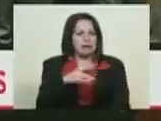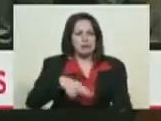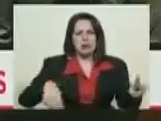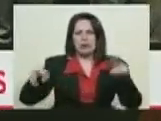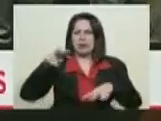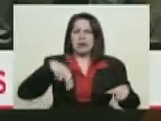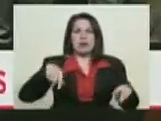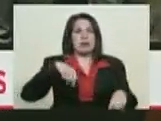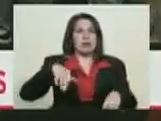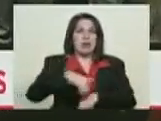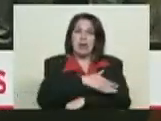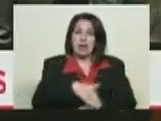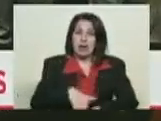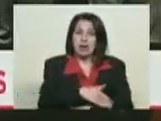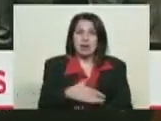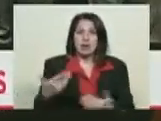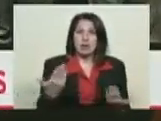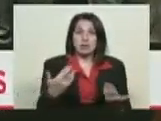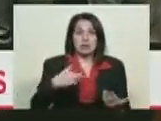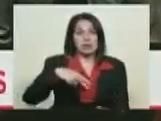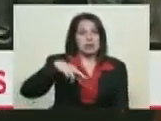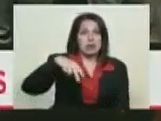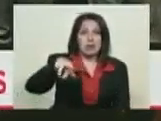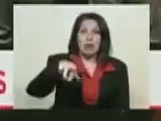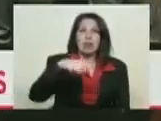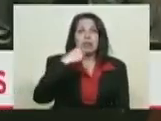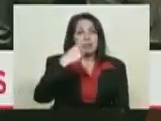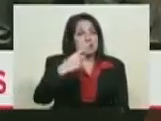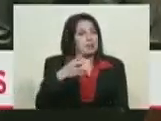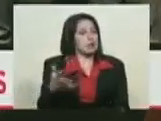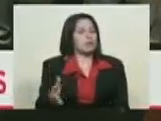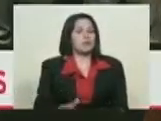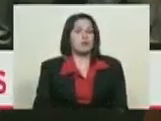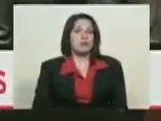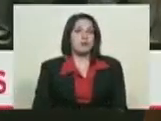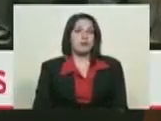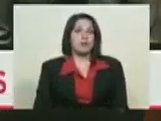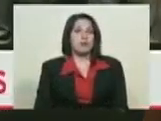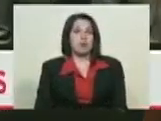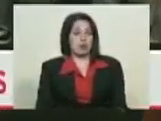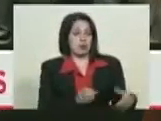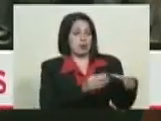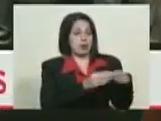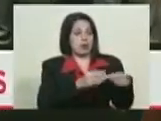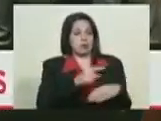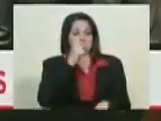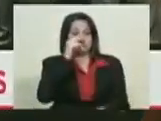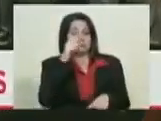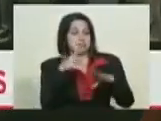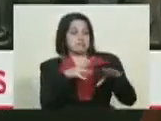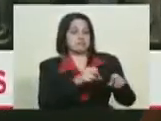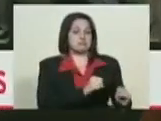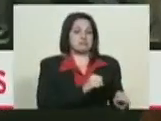de a pie. Y con esa humildad digo, la oligarquía lo que nos tiene